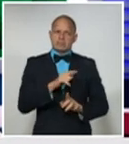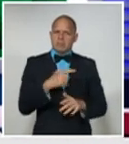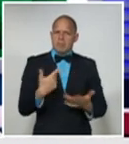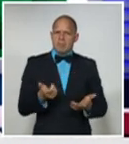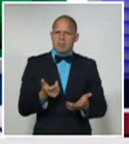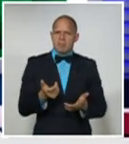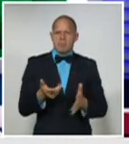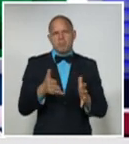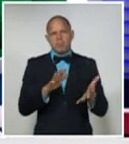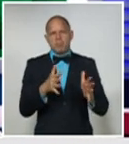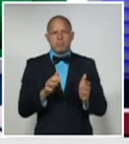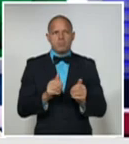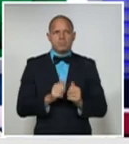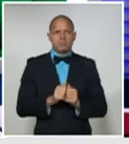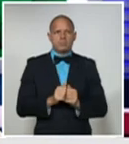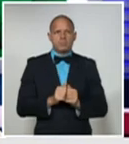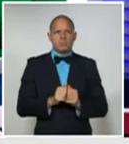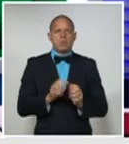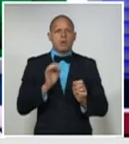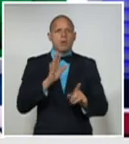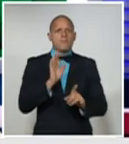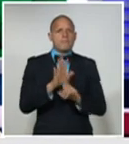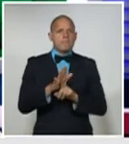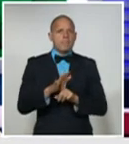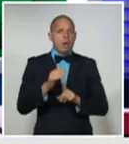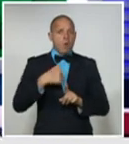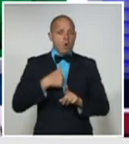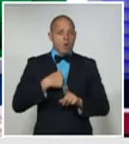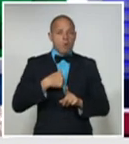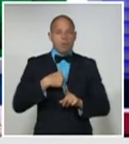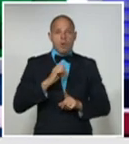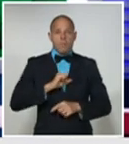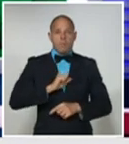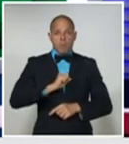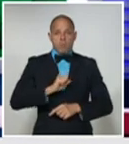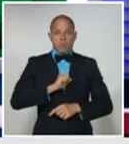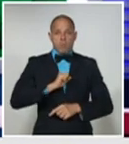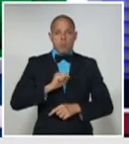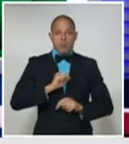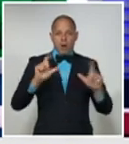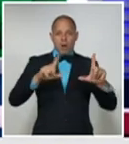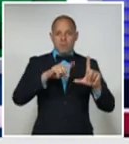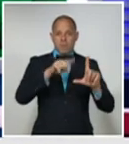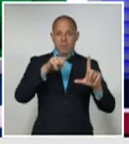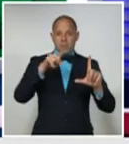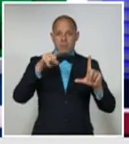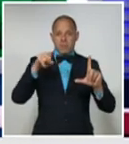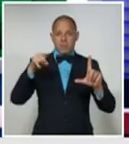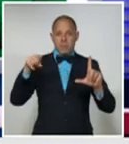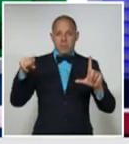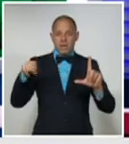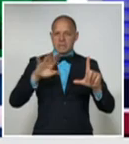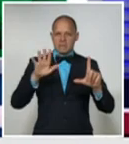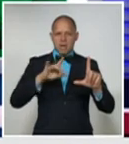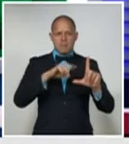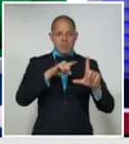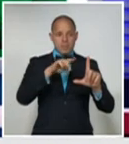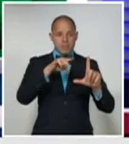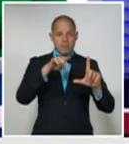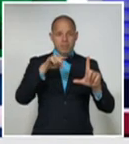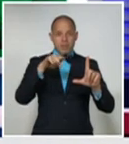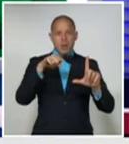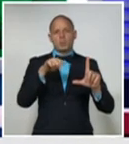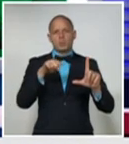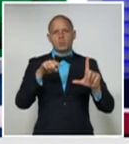una taquicardia, hace un episodio de taquicardia ventricular y posteriormente una